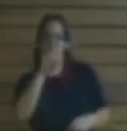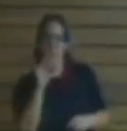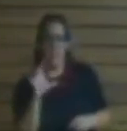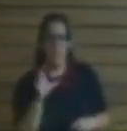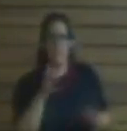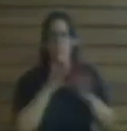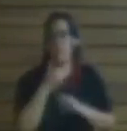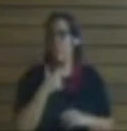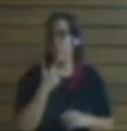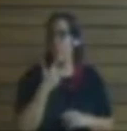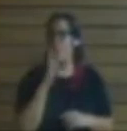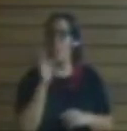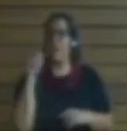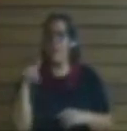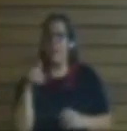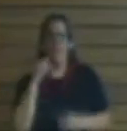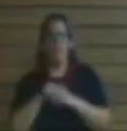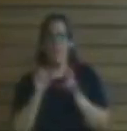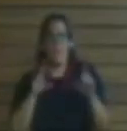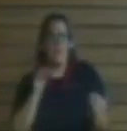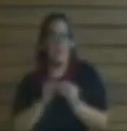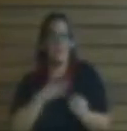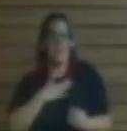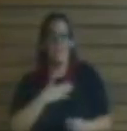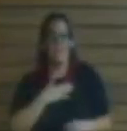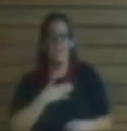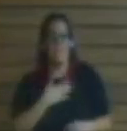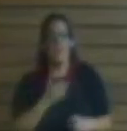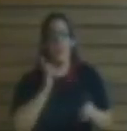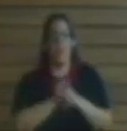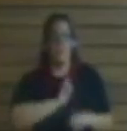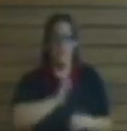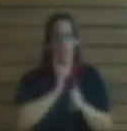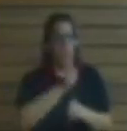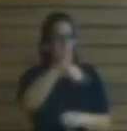vale para unos y para los otros no. Quede claro.